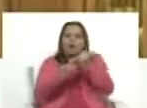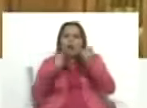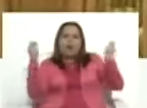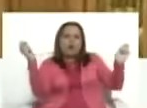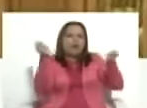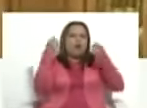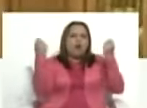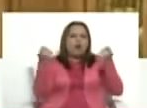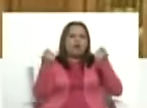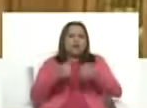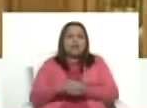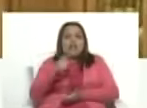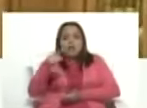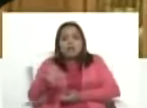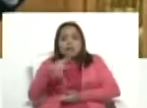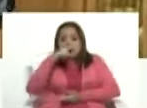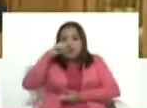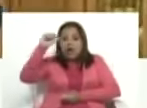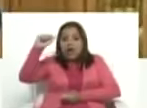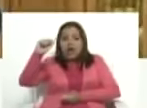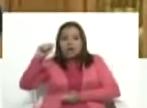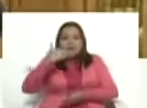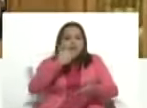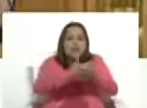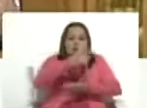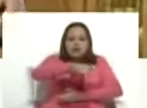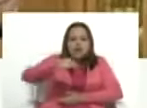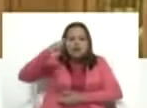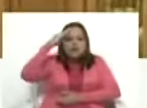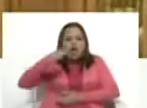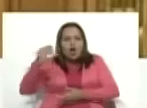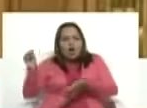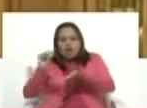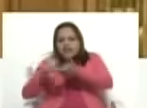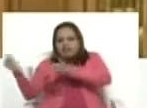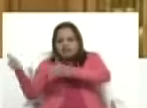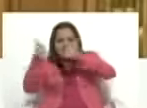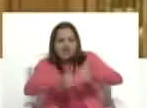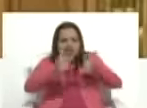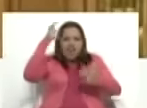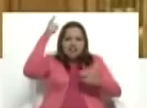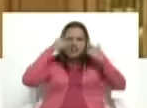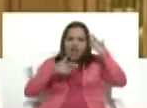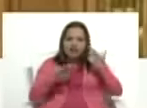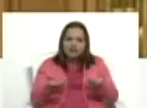Nuestro, Nicolás le pedía en una tribuna a la gente, a los militares que devolvieran a Chávez.